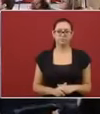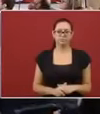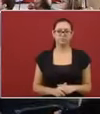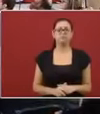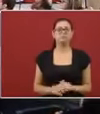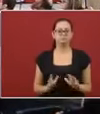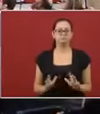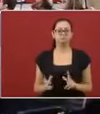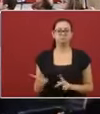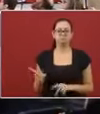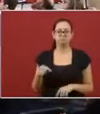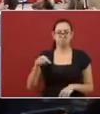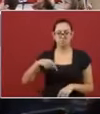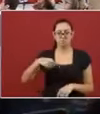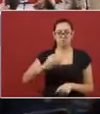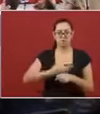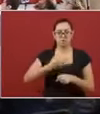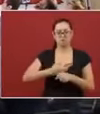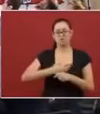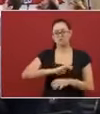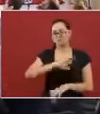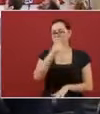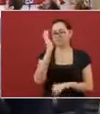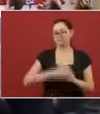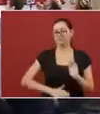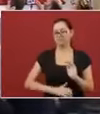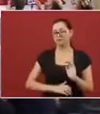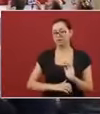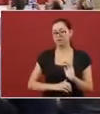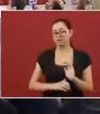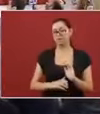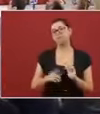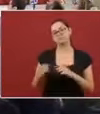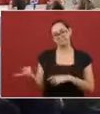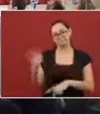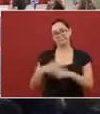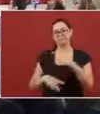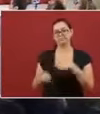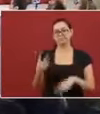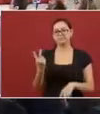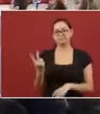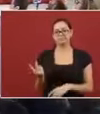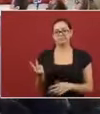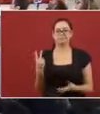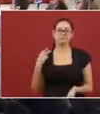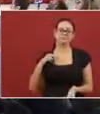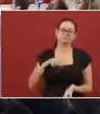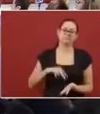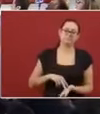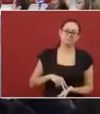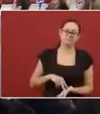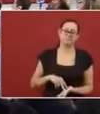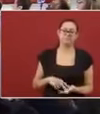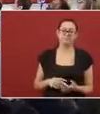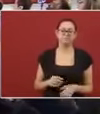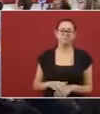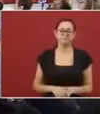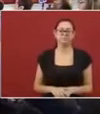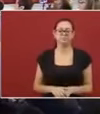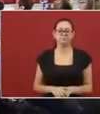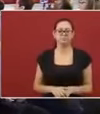van a estar con ustedes terminando esta reunión, les van a